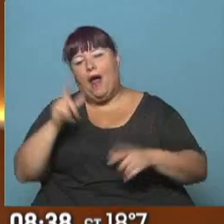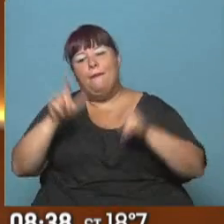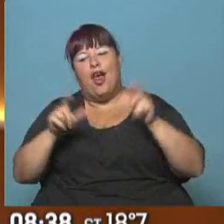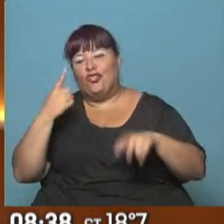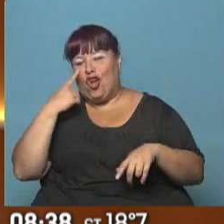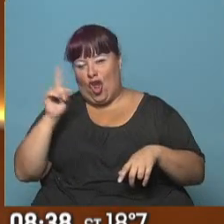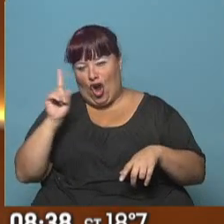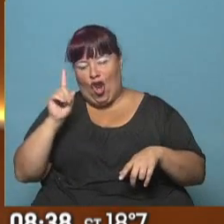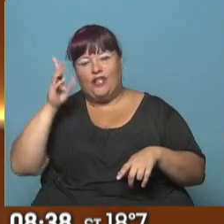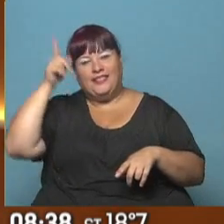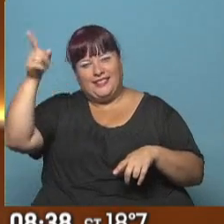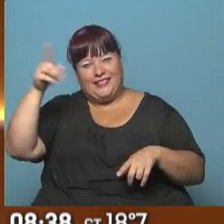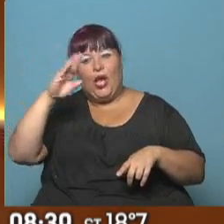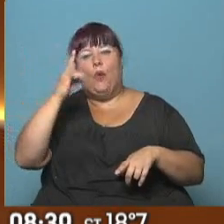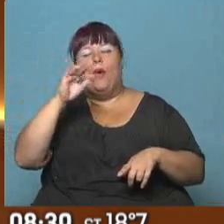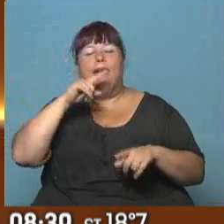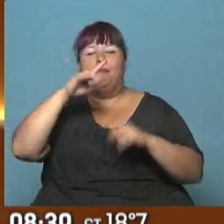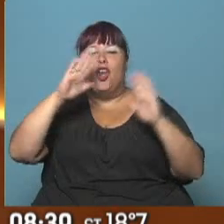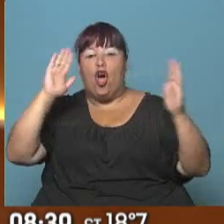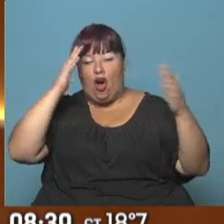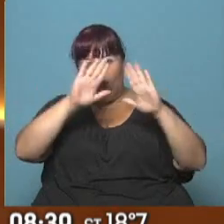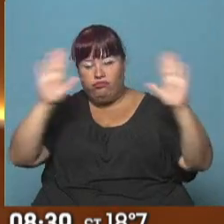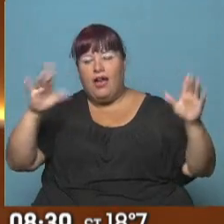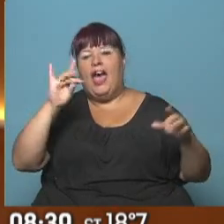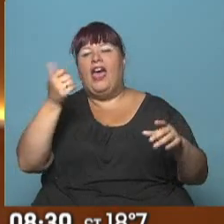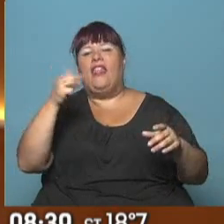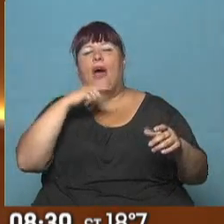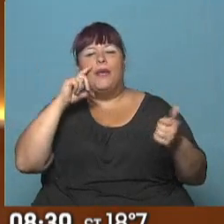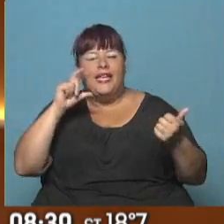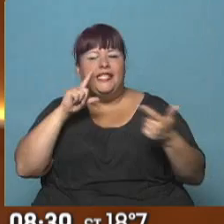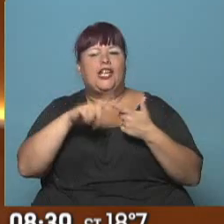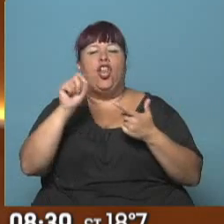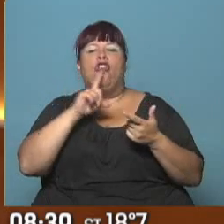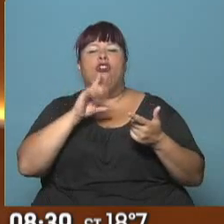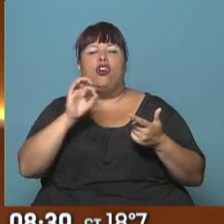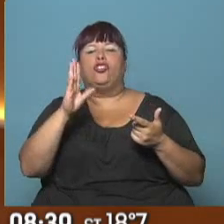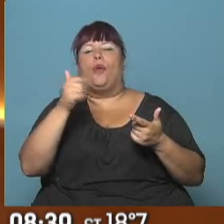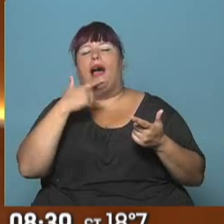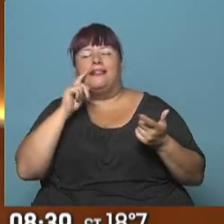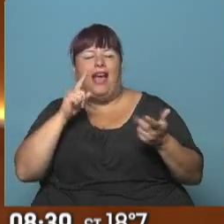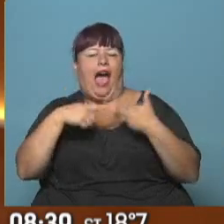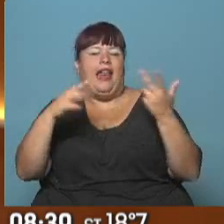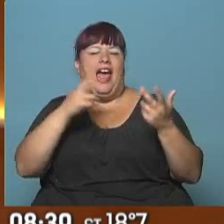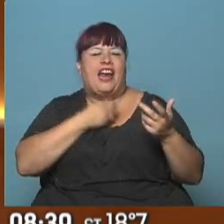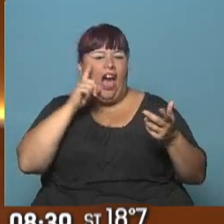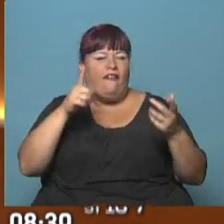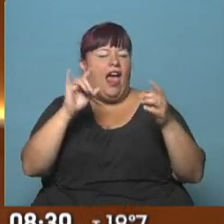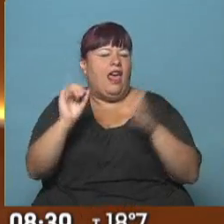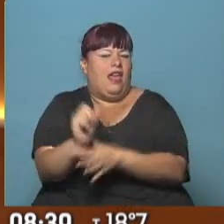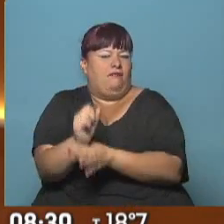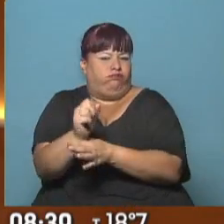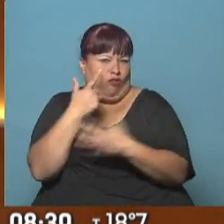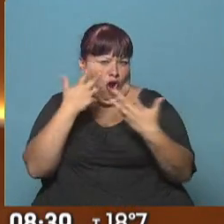no conocerá el Museo de Budapest, pero la colección tiene Leonardo da Vinci, Lorenzo Lotto, Vasari, o sea, Rafael, o sea, tiene los